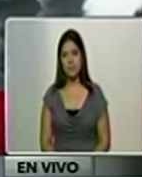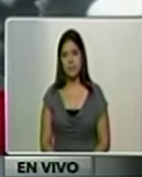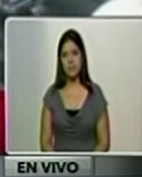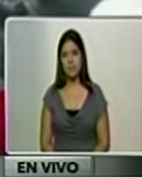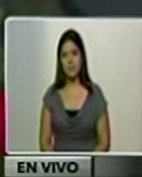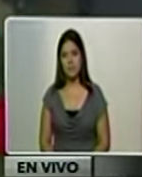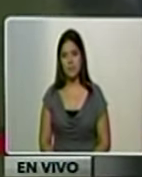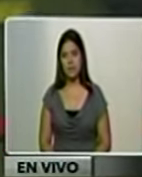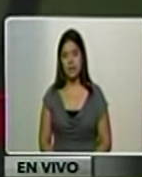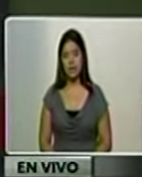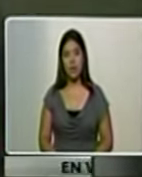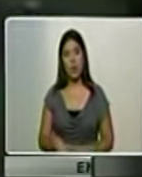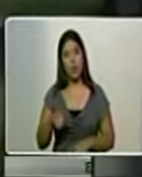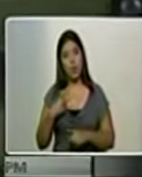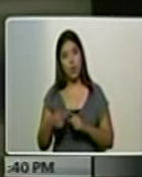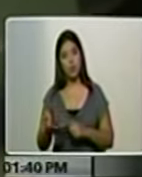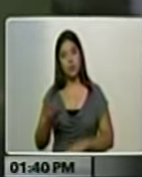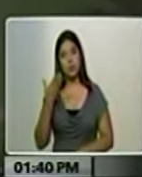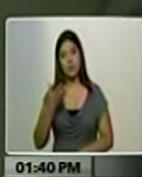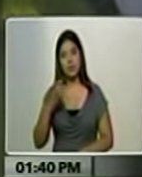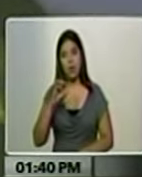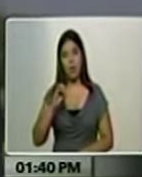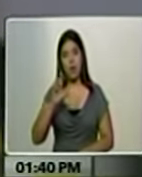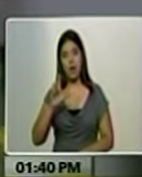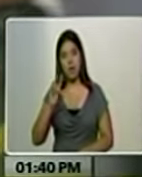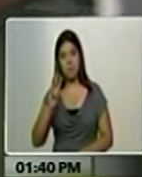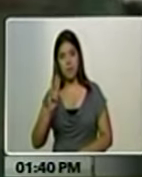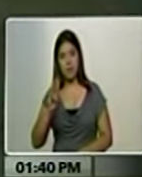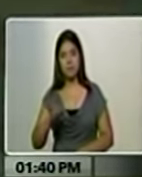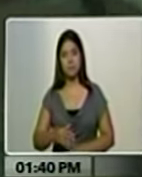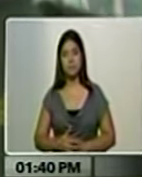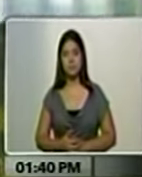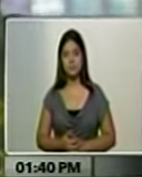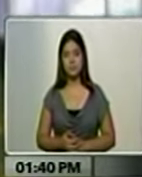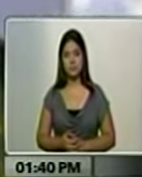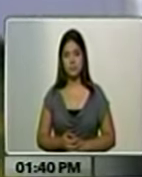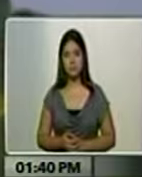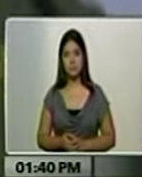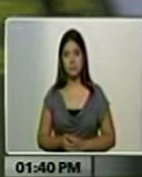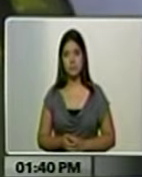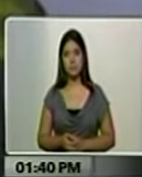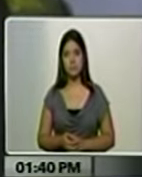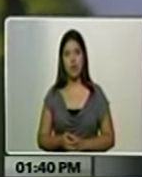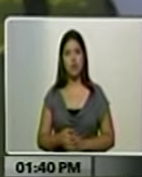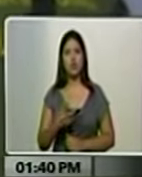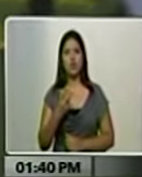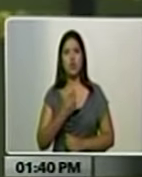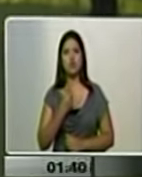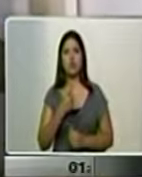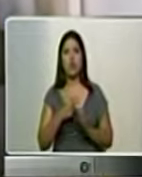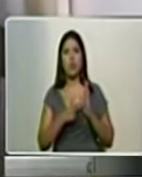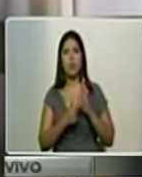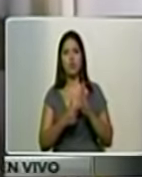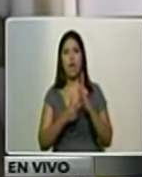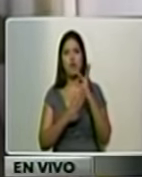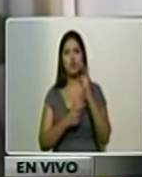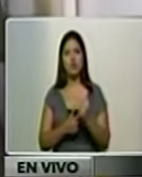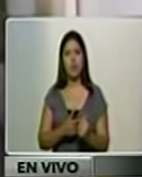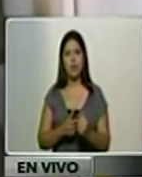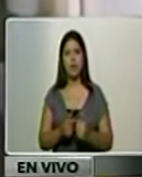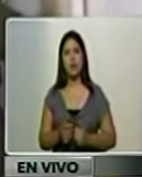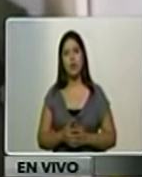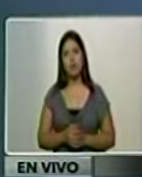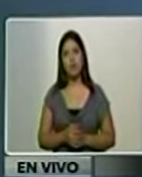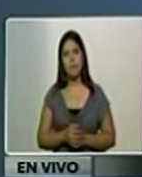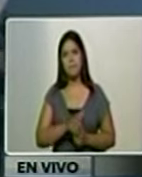de las OLP ha sido, más que presentar números, más que presentar